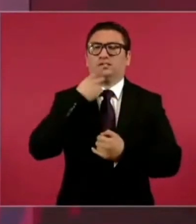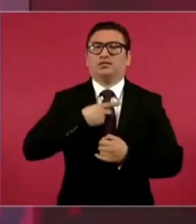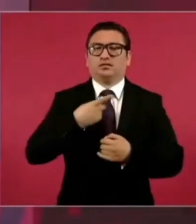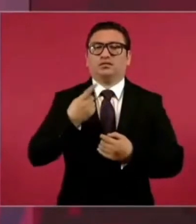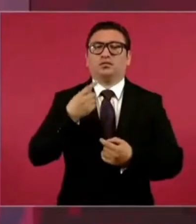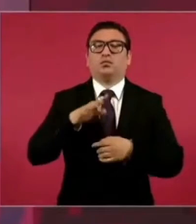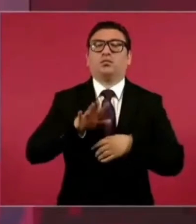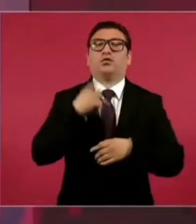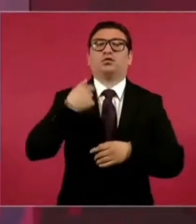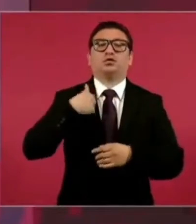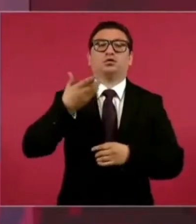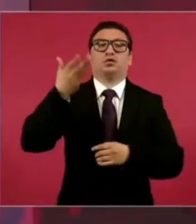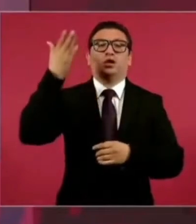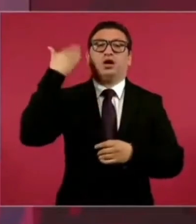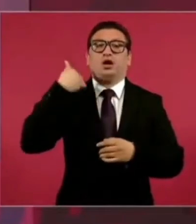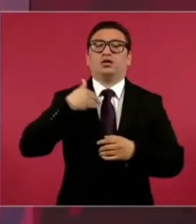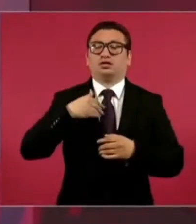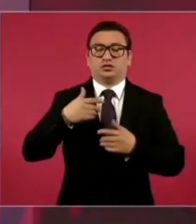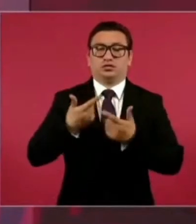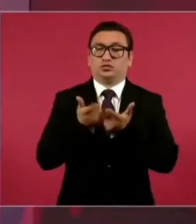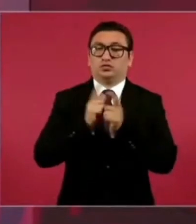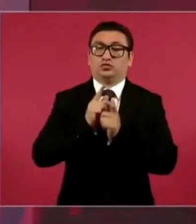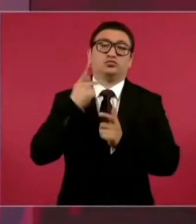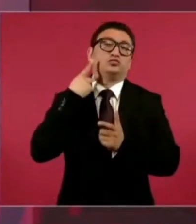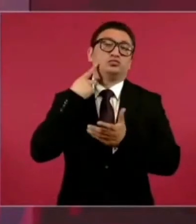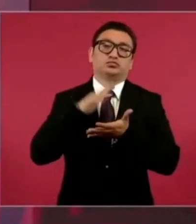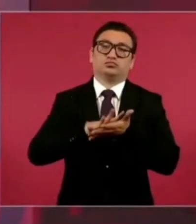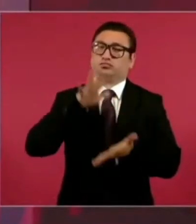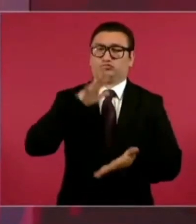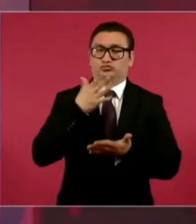Yo no tenía mayoría,